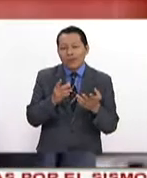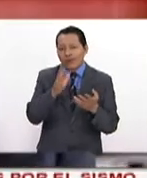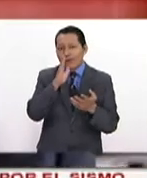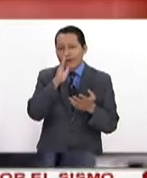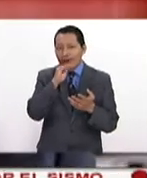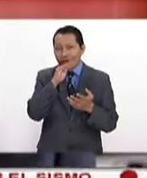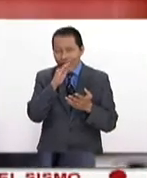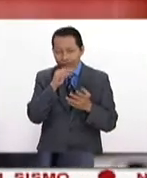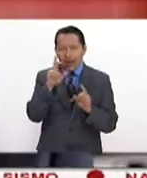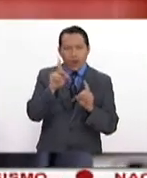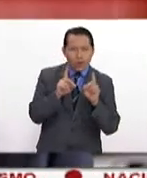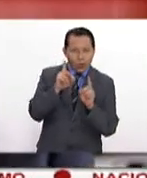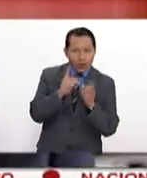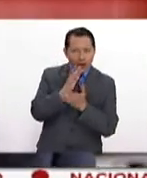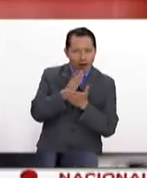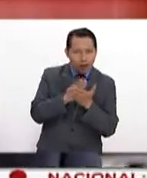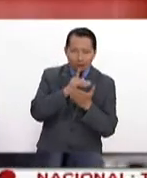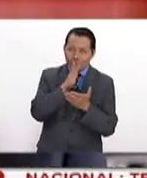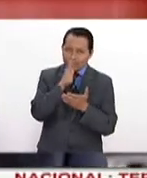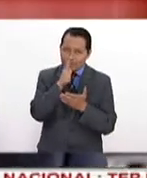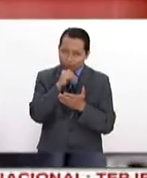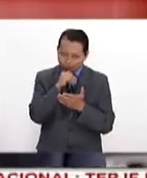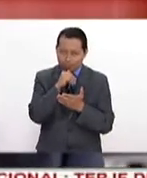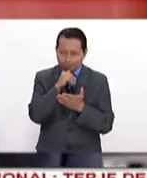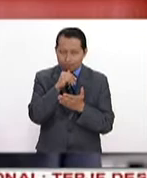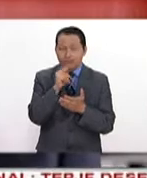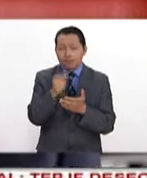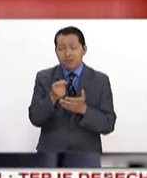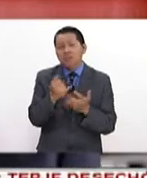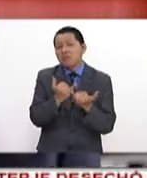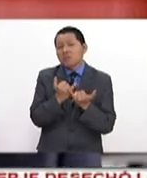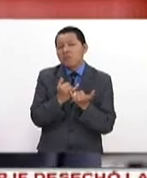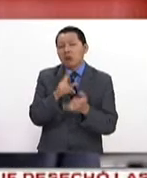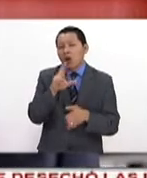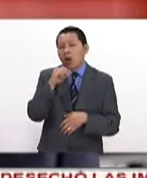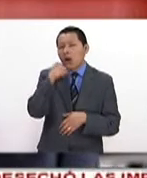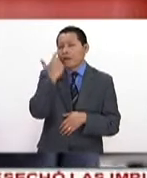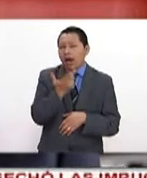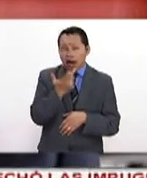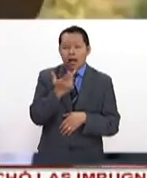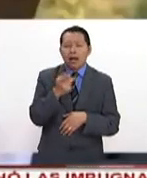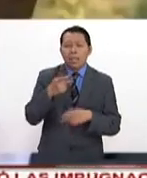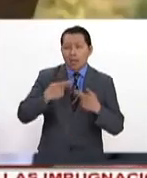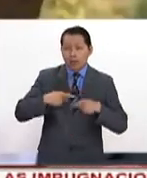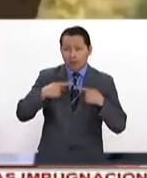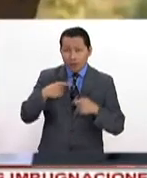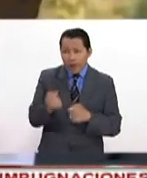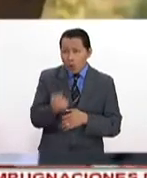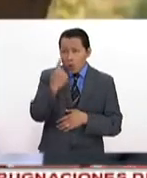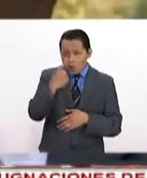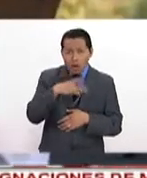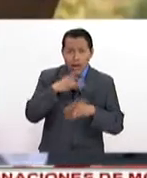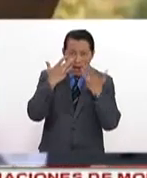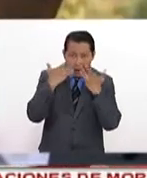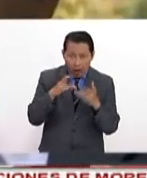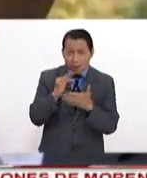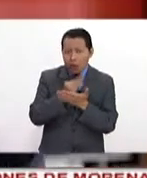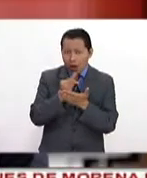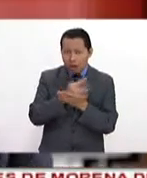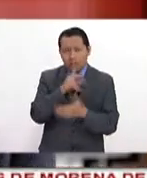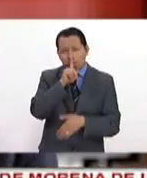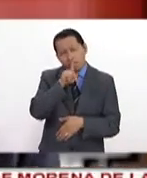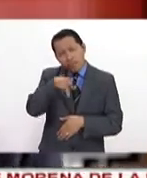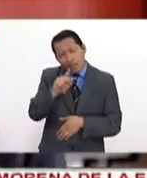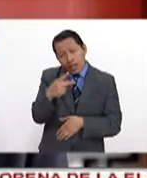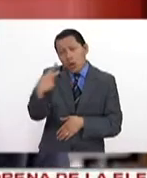medias tintas. Admitió que no es su deseo que nadie abandone a Morena. Consideró que la decisión de permanecer o no queda